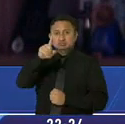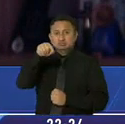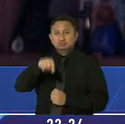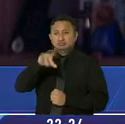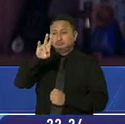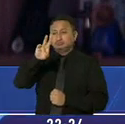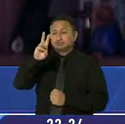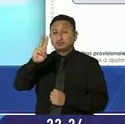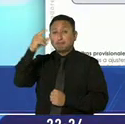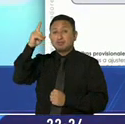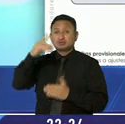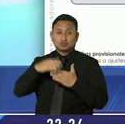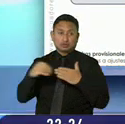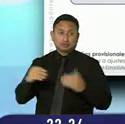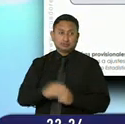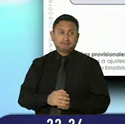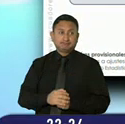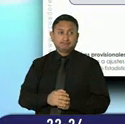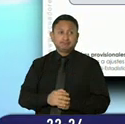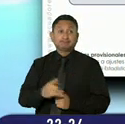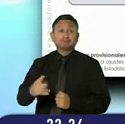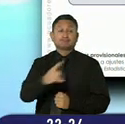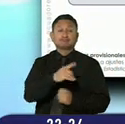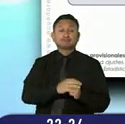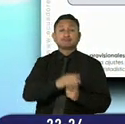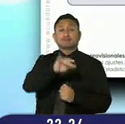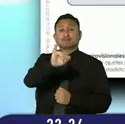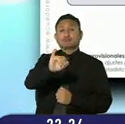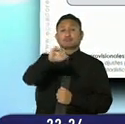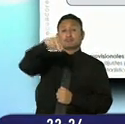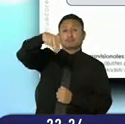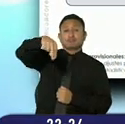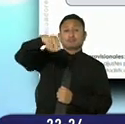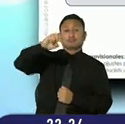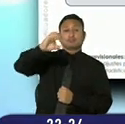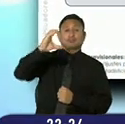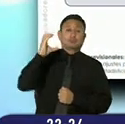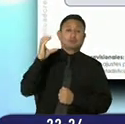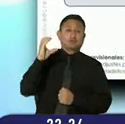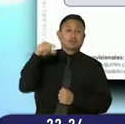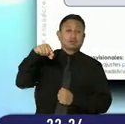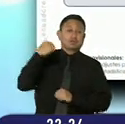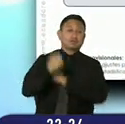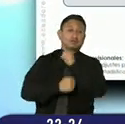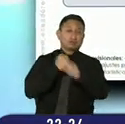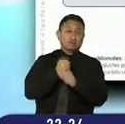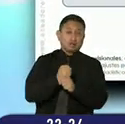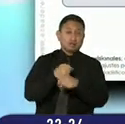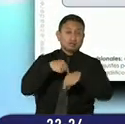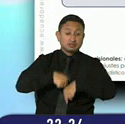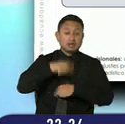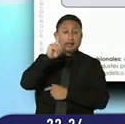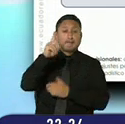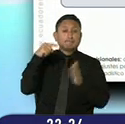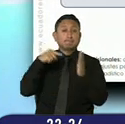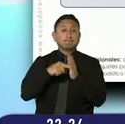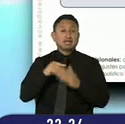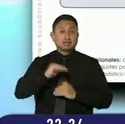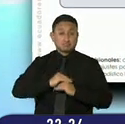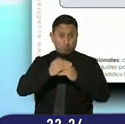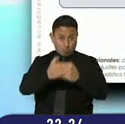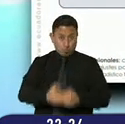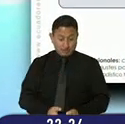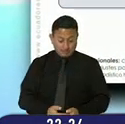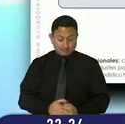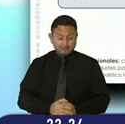dólares. Según el Instituto Nacional de Estadísticas y Censos, cada año por cada 1.000 embarazos registrados,